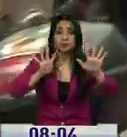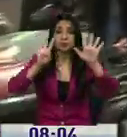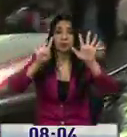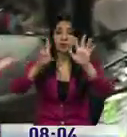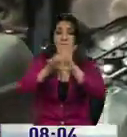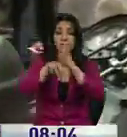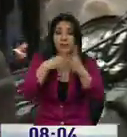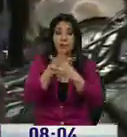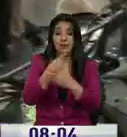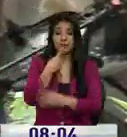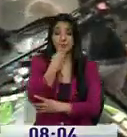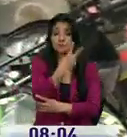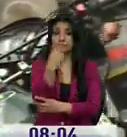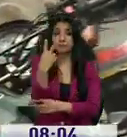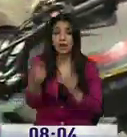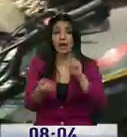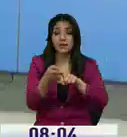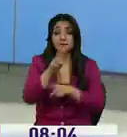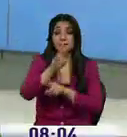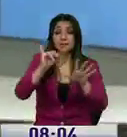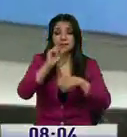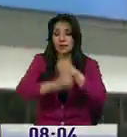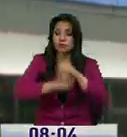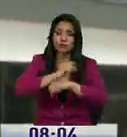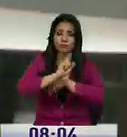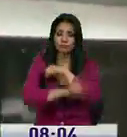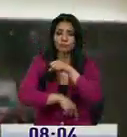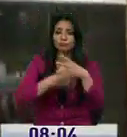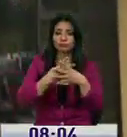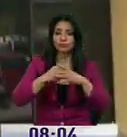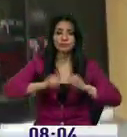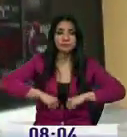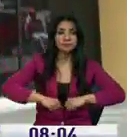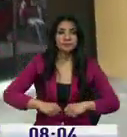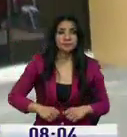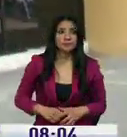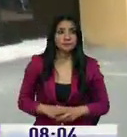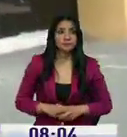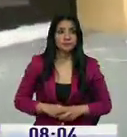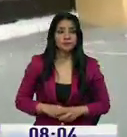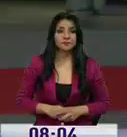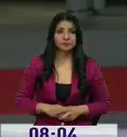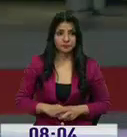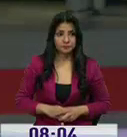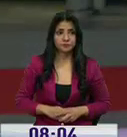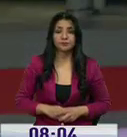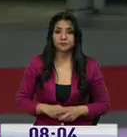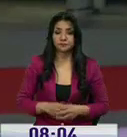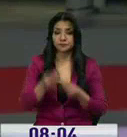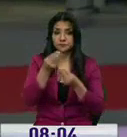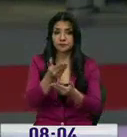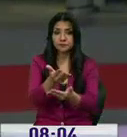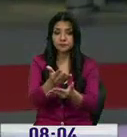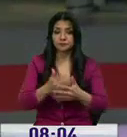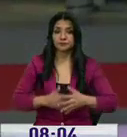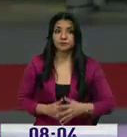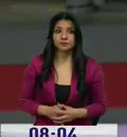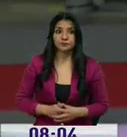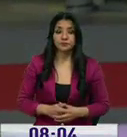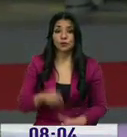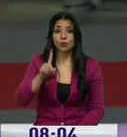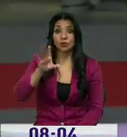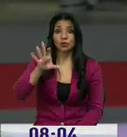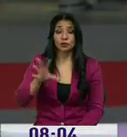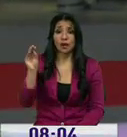con prisión de 22 a 26 años. En Quito informó Iván Casamen. Este fue contarles, amigos, que una tonelada